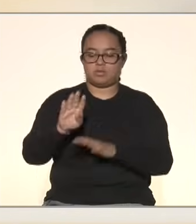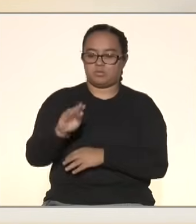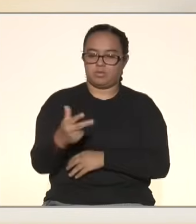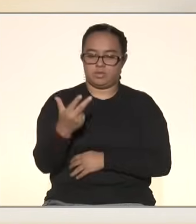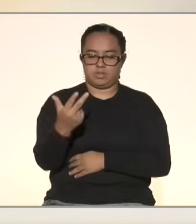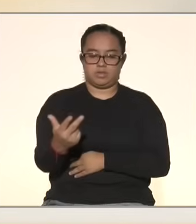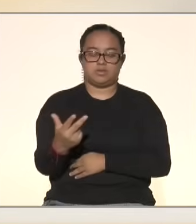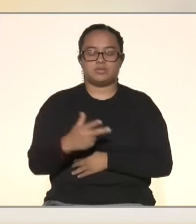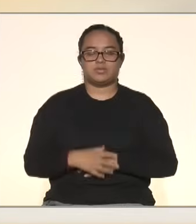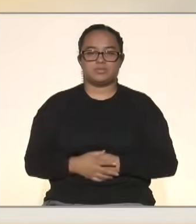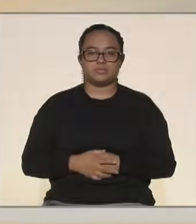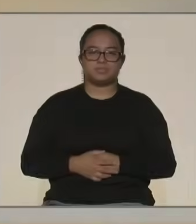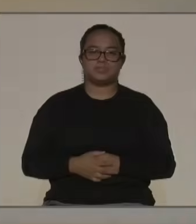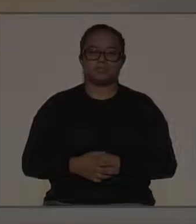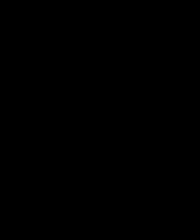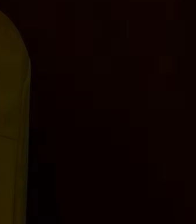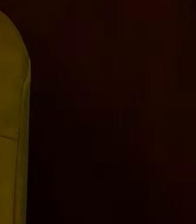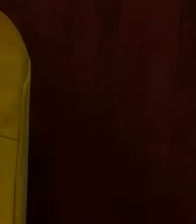1998.